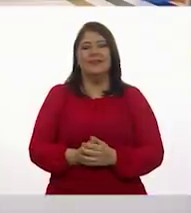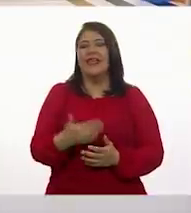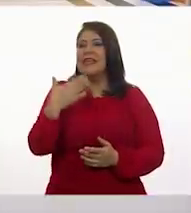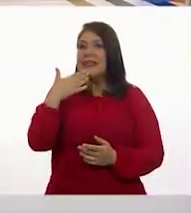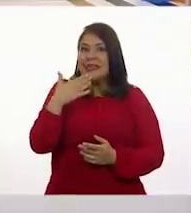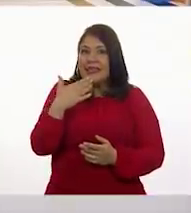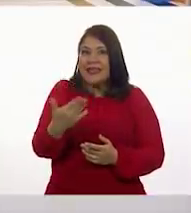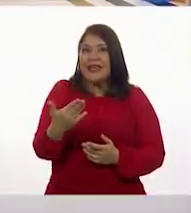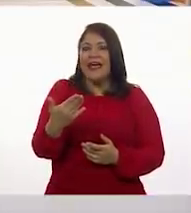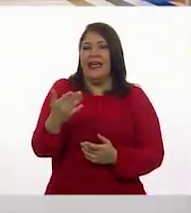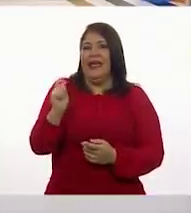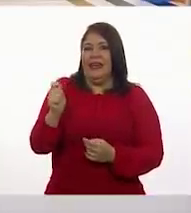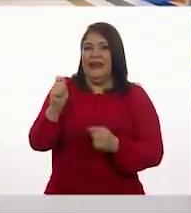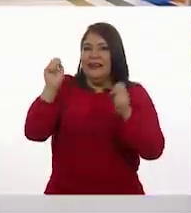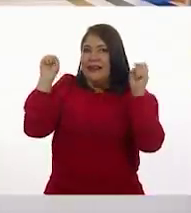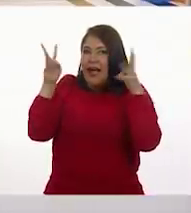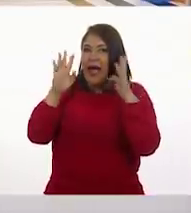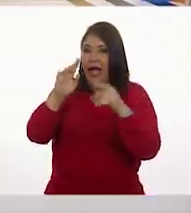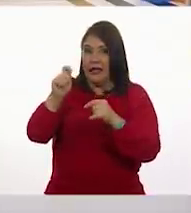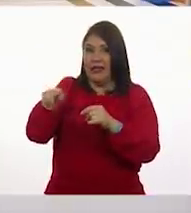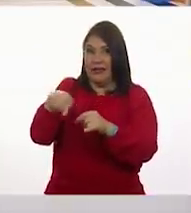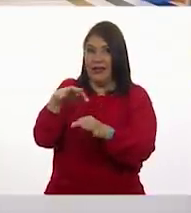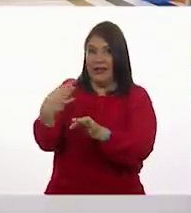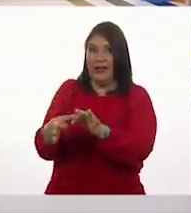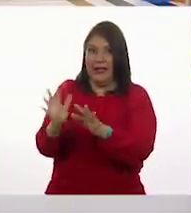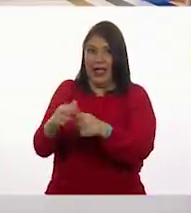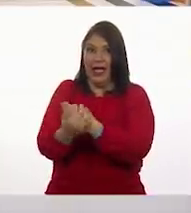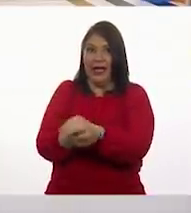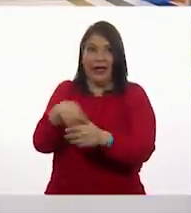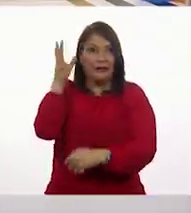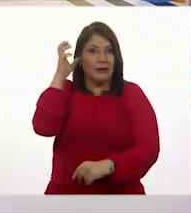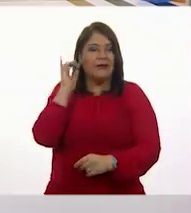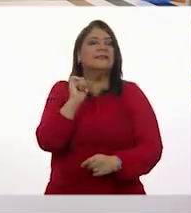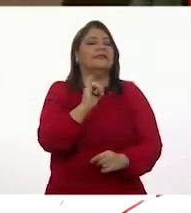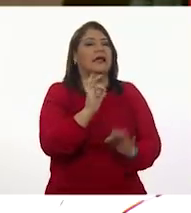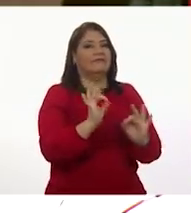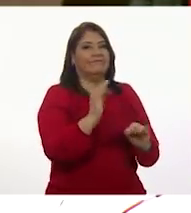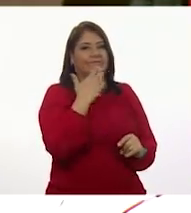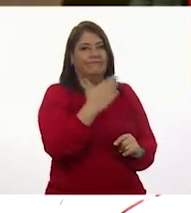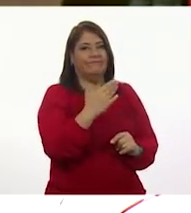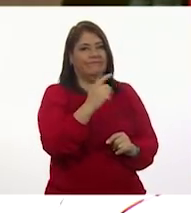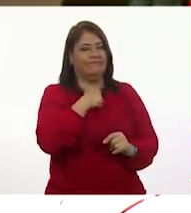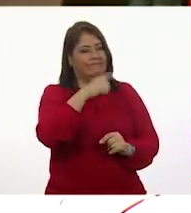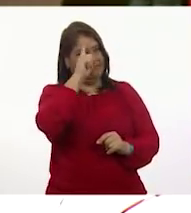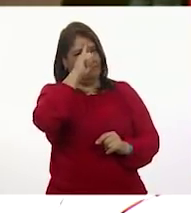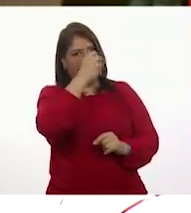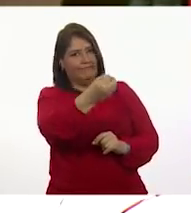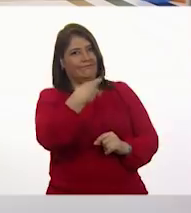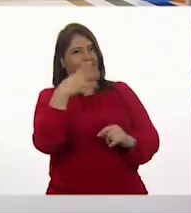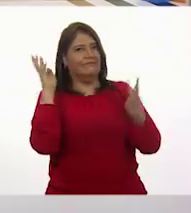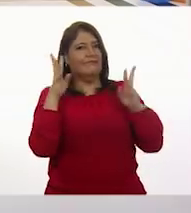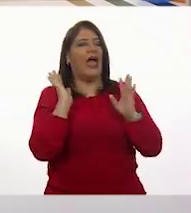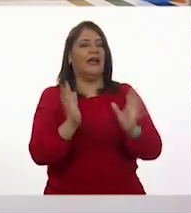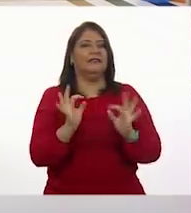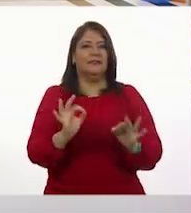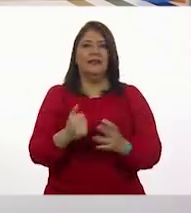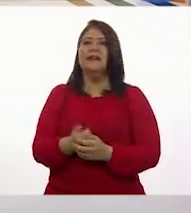Muy bien, Ajolisto. Sí. ¿Te lavaste las manos entonces, Panchito? Muy bien, como dice Ajolisto. ¿Y qué tal se